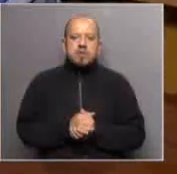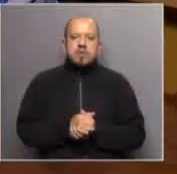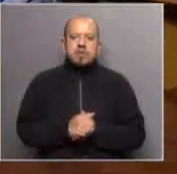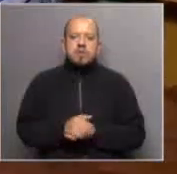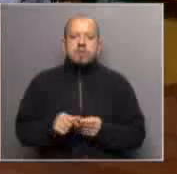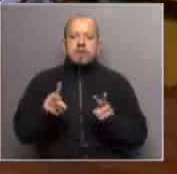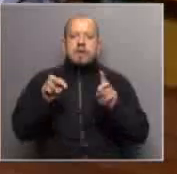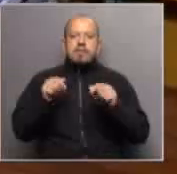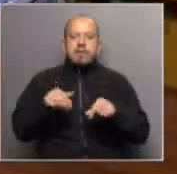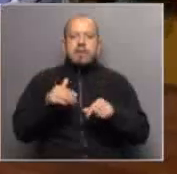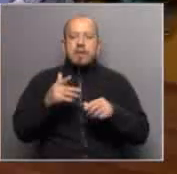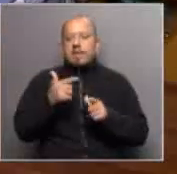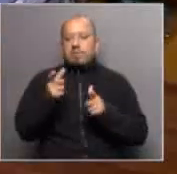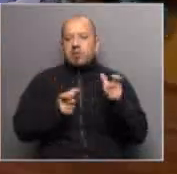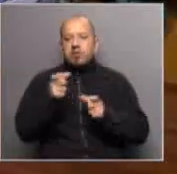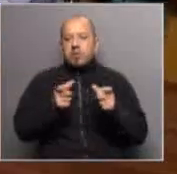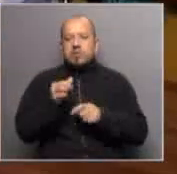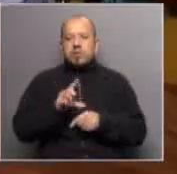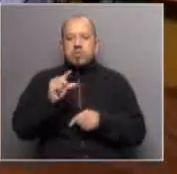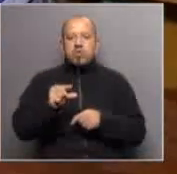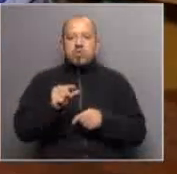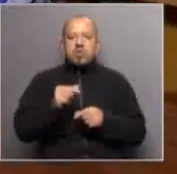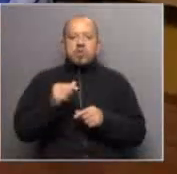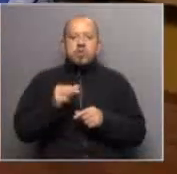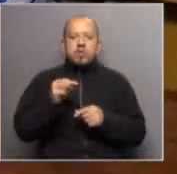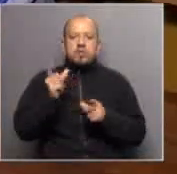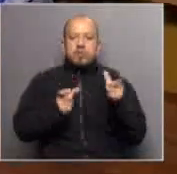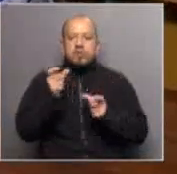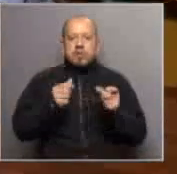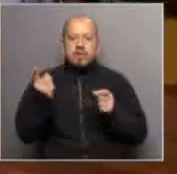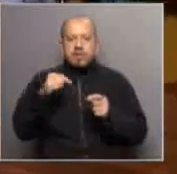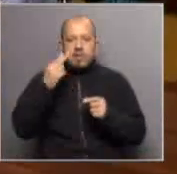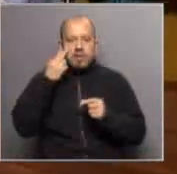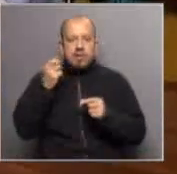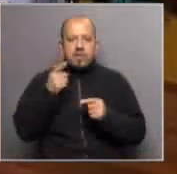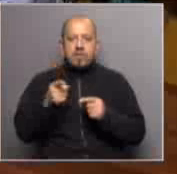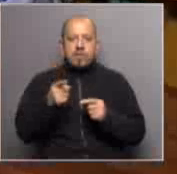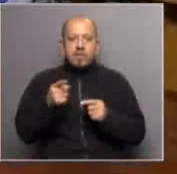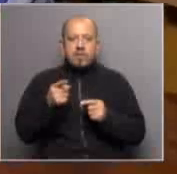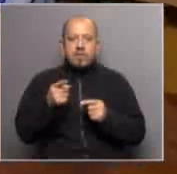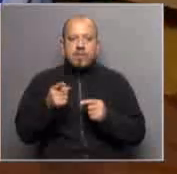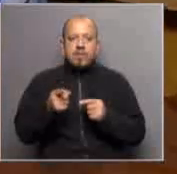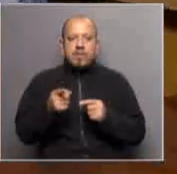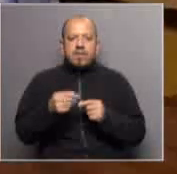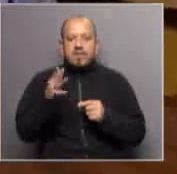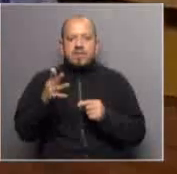del aforo hace que se reduzca la cantidad de gente que viene al bar. Se fueron al carajo con el brownie.